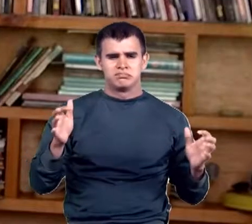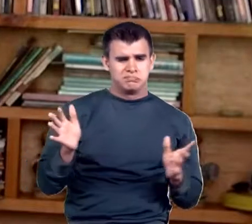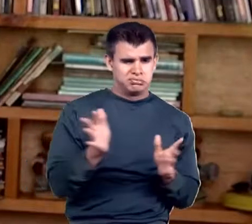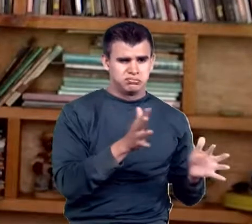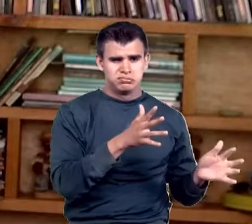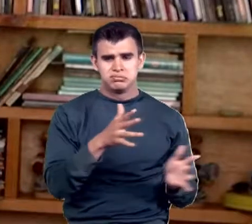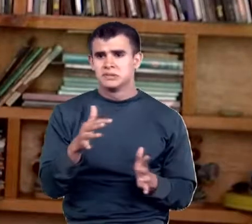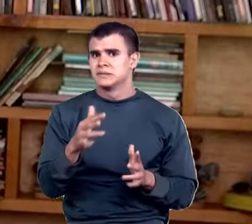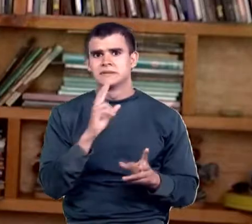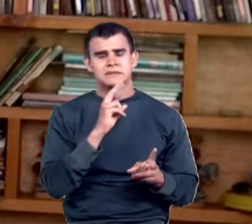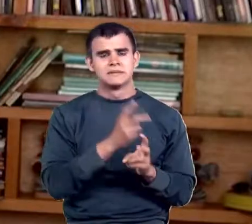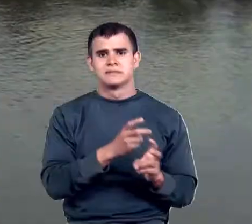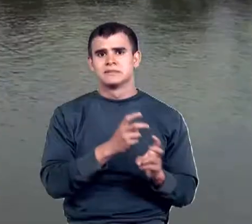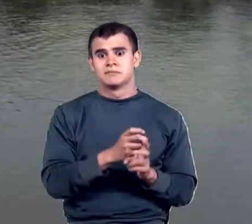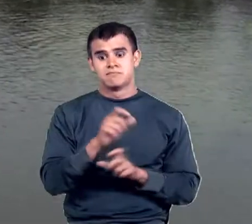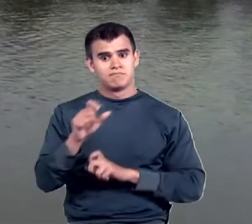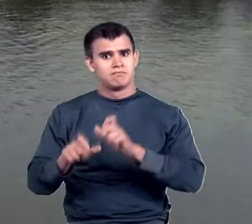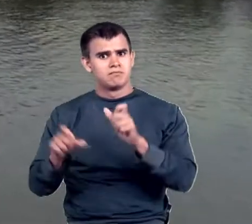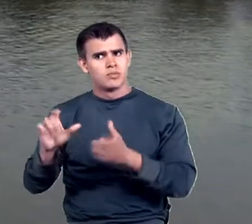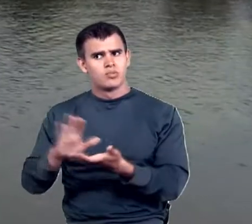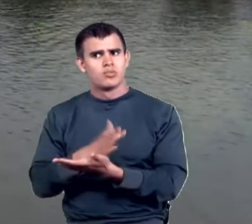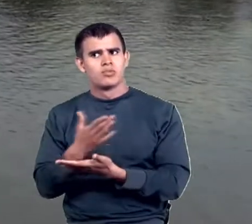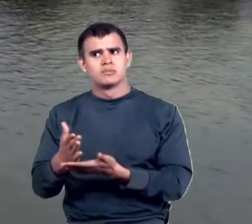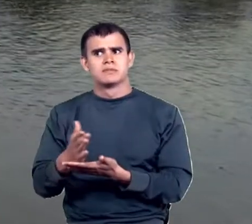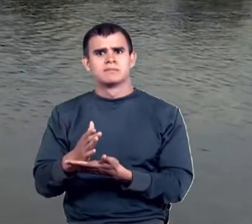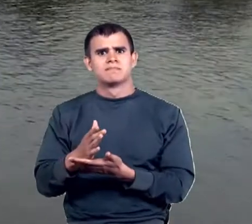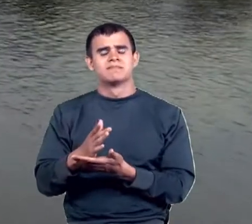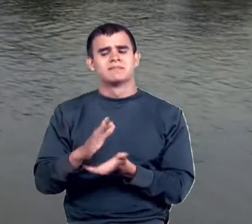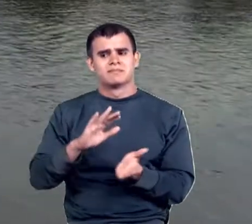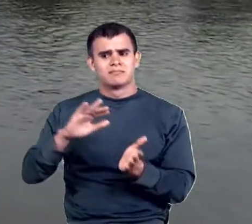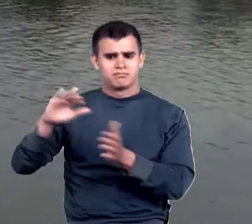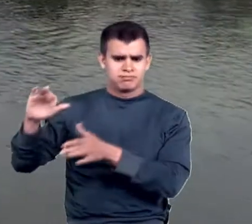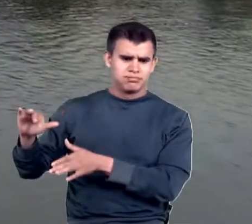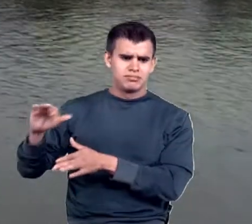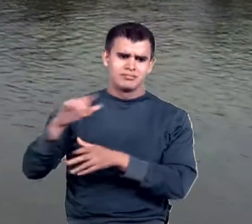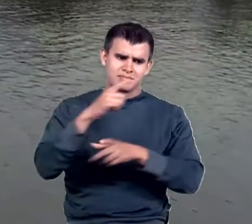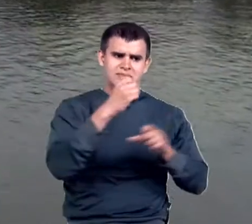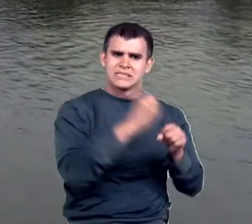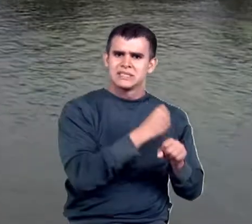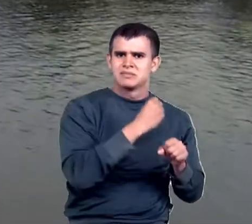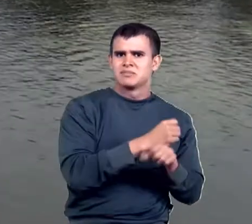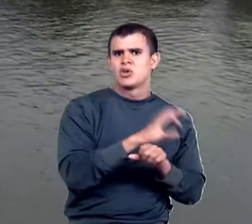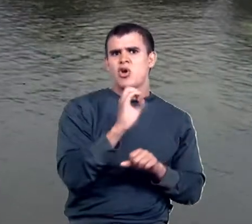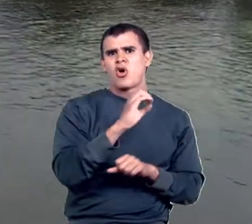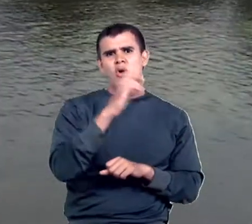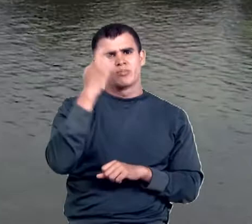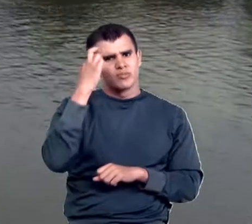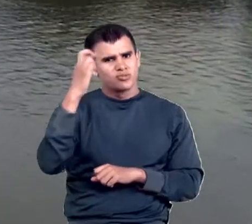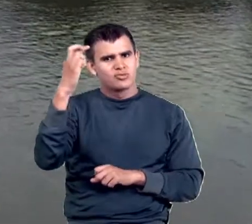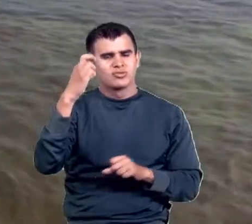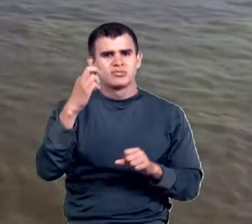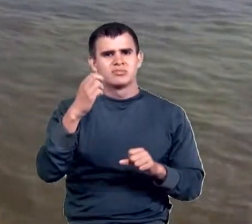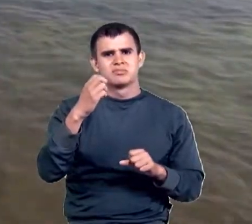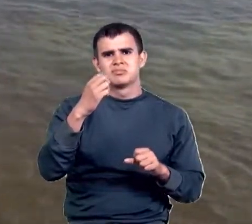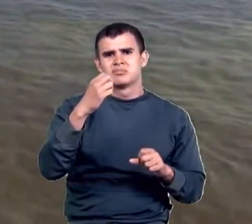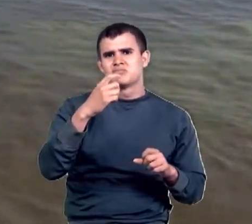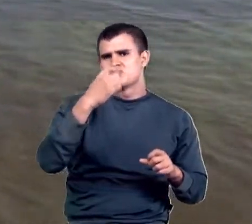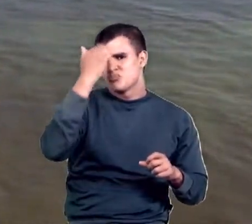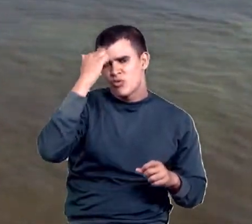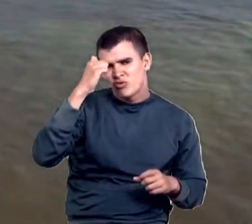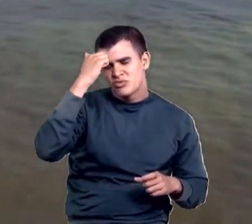clima, entre otras cosas. Lo otro es que muchos de estos músicos se dedican a otras actividades extramusicales o